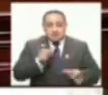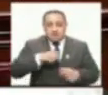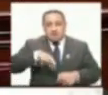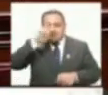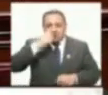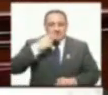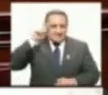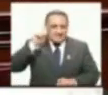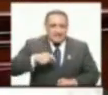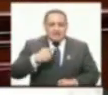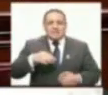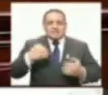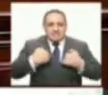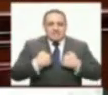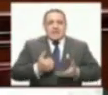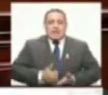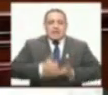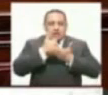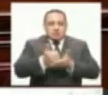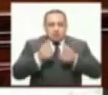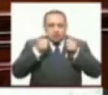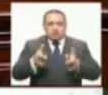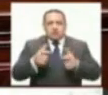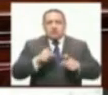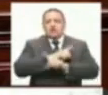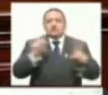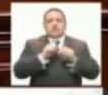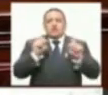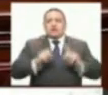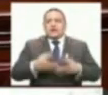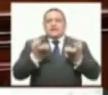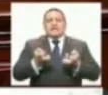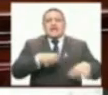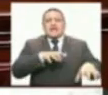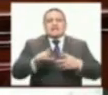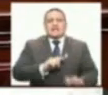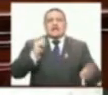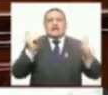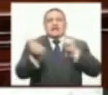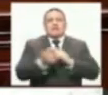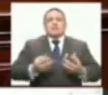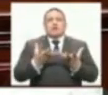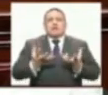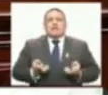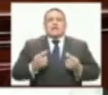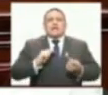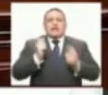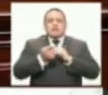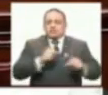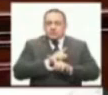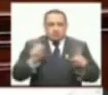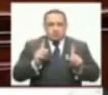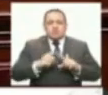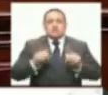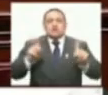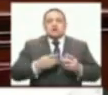El pueblo peruano debe tener seguridad que no queremos hacer cambios por el simple deseo de hacerlos, sino